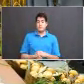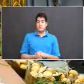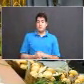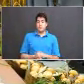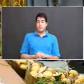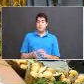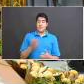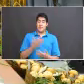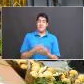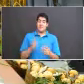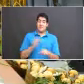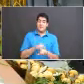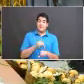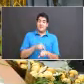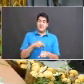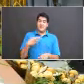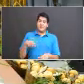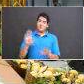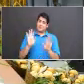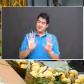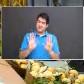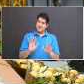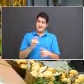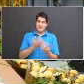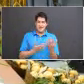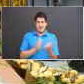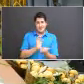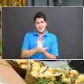Se me fue el tiempo, pero espéreme un rato.